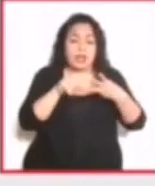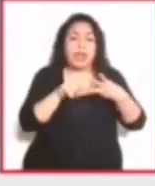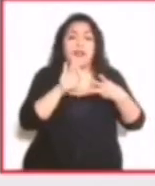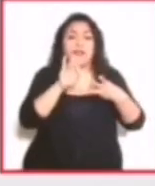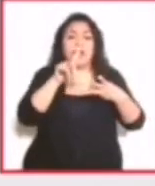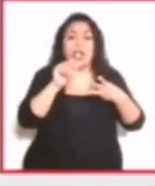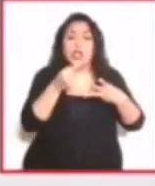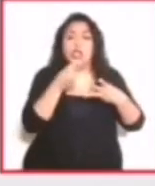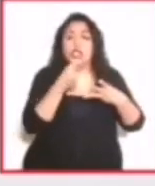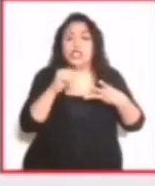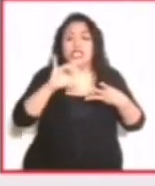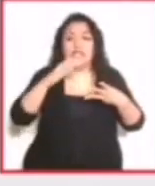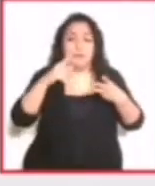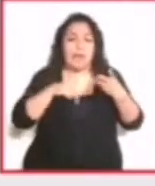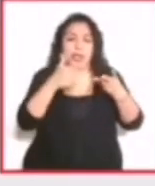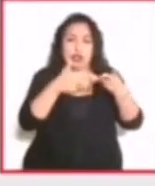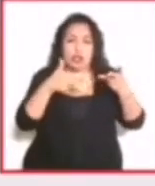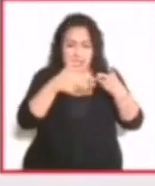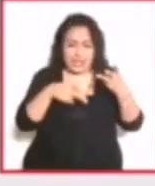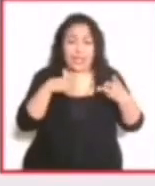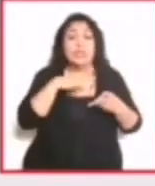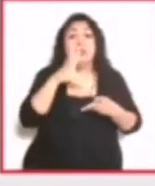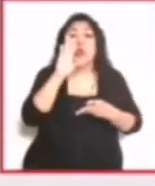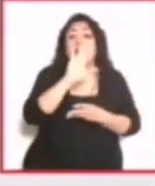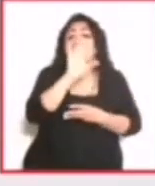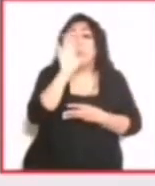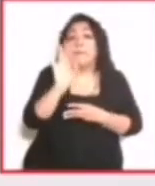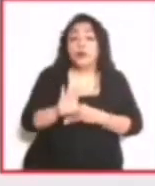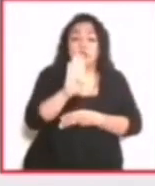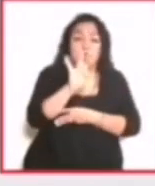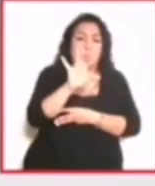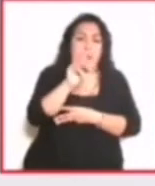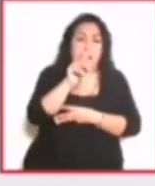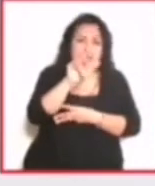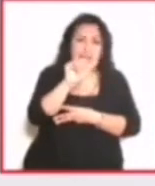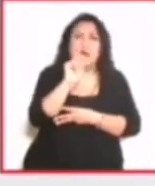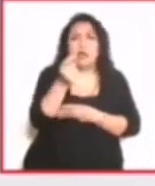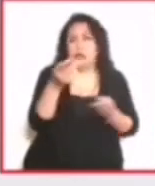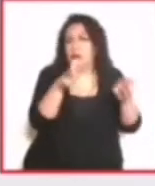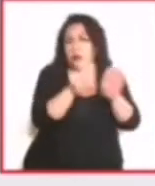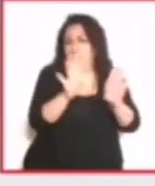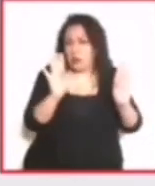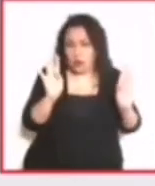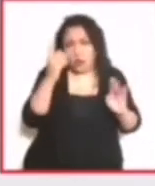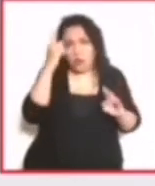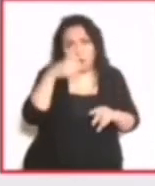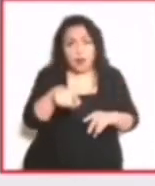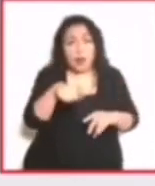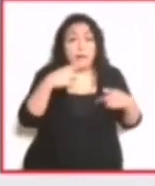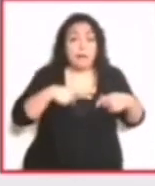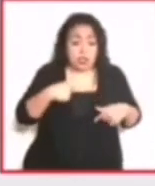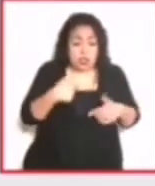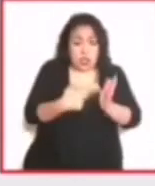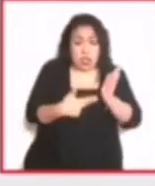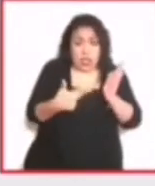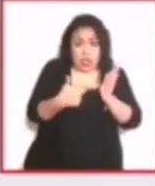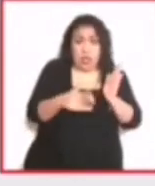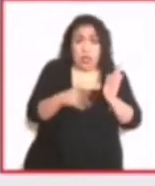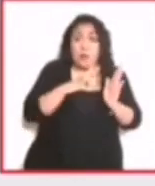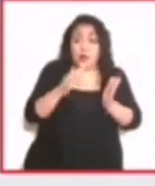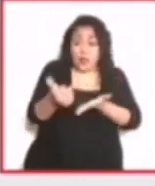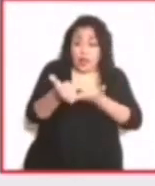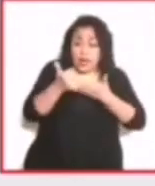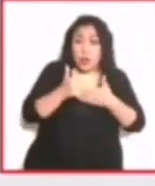talleres. El 90% de la programación de Bebeteca son eventos cerrados. Esto para que el tallerista logre, con la ayuda